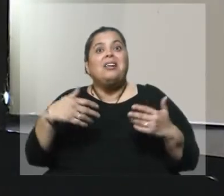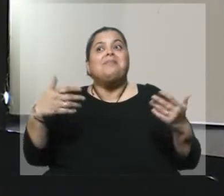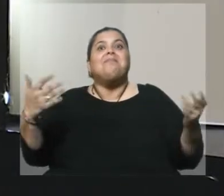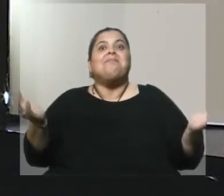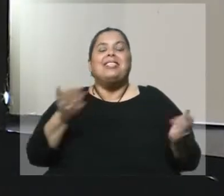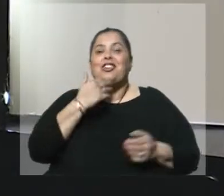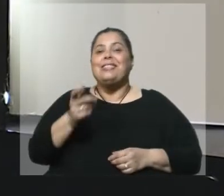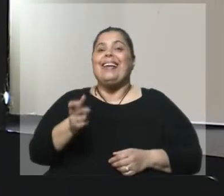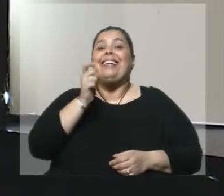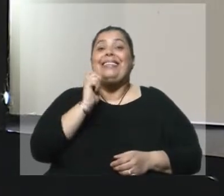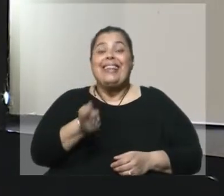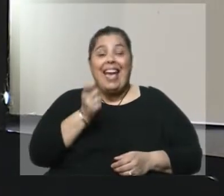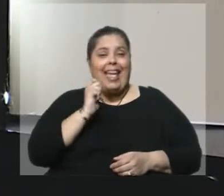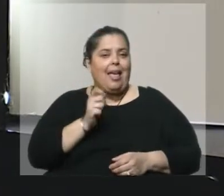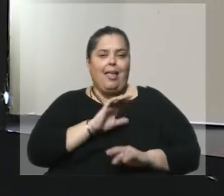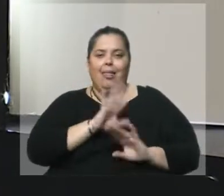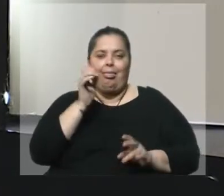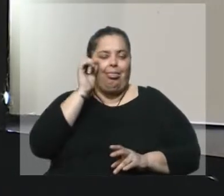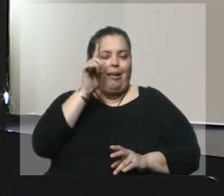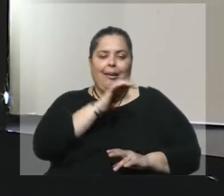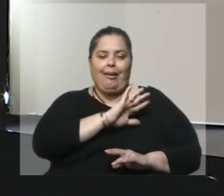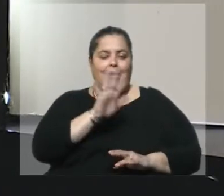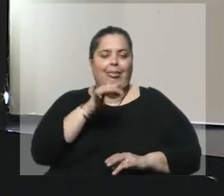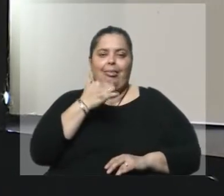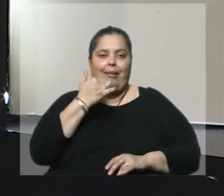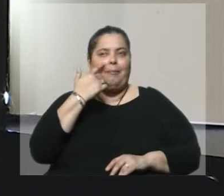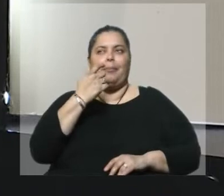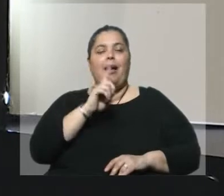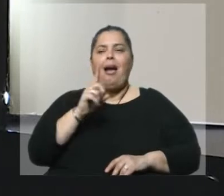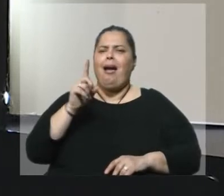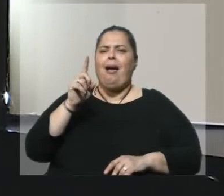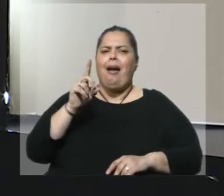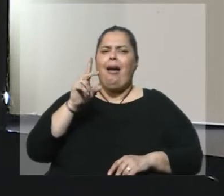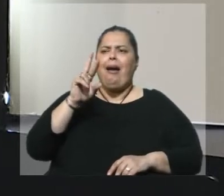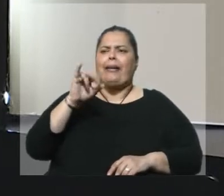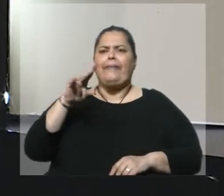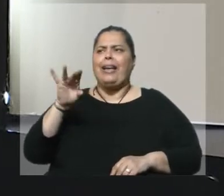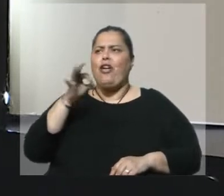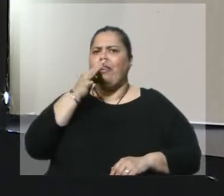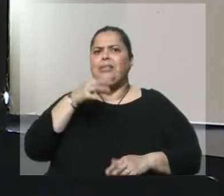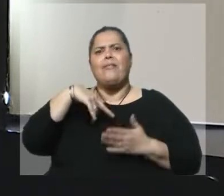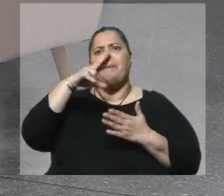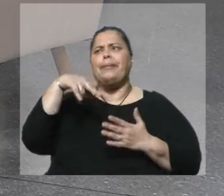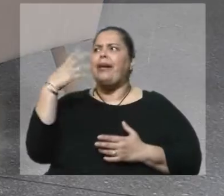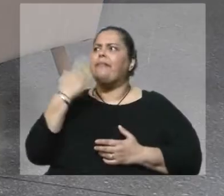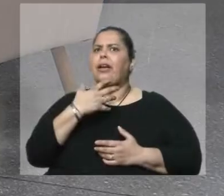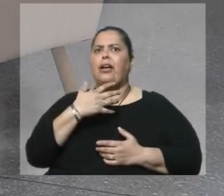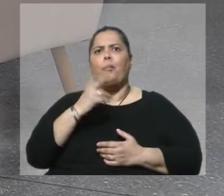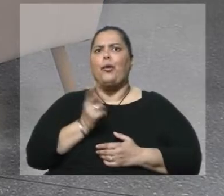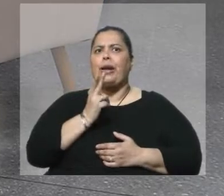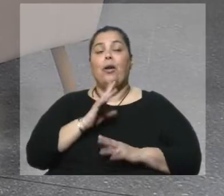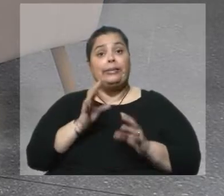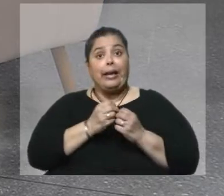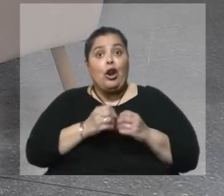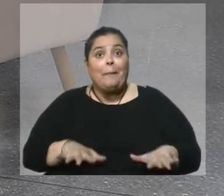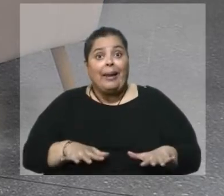el genio, pensó que el Diego Rivera iba a hacer una cosa muy fea, muy extraña. Y bueno. Así que nos perdimos una